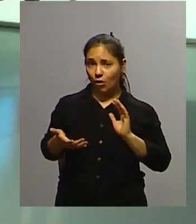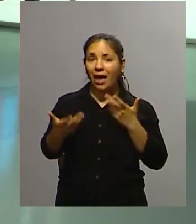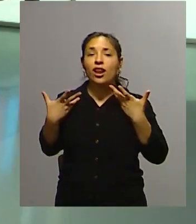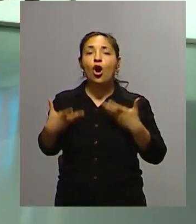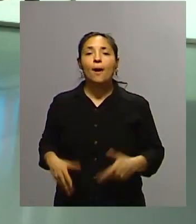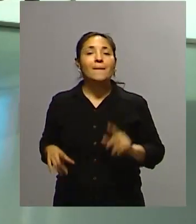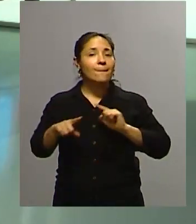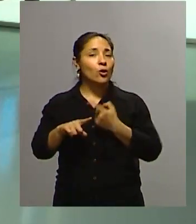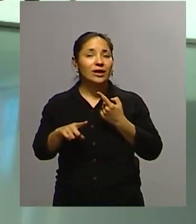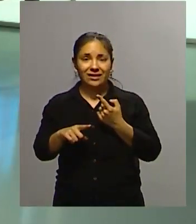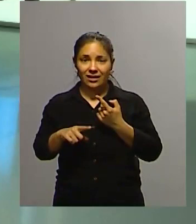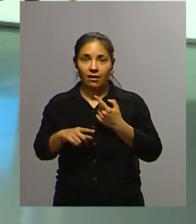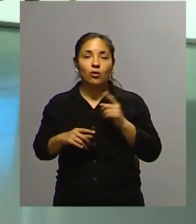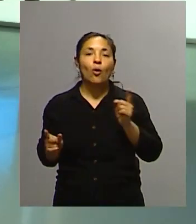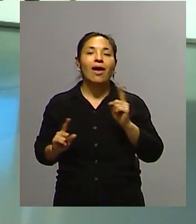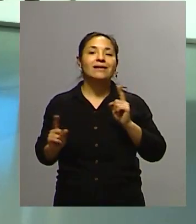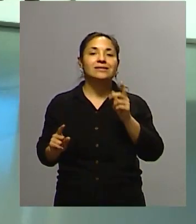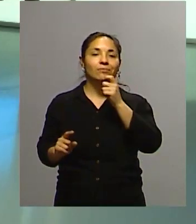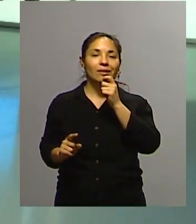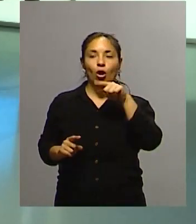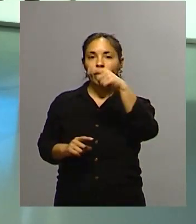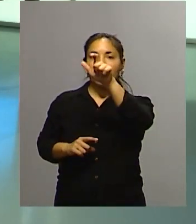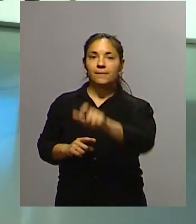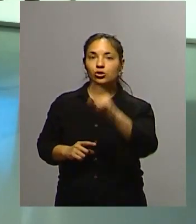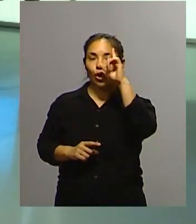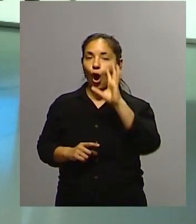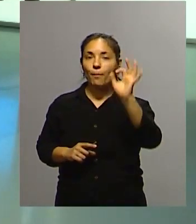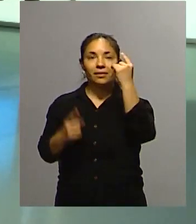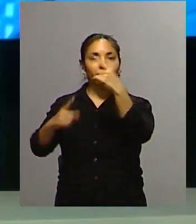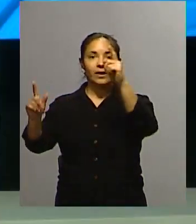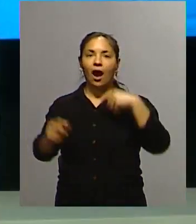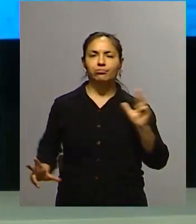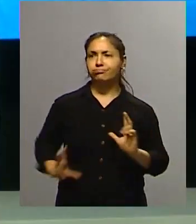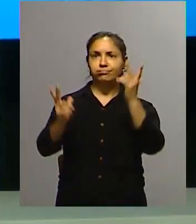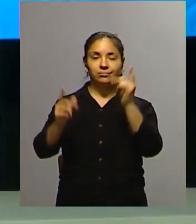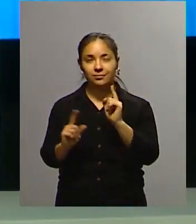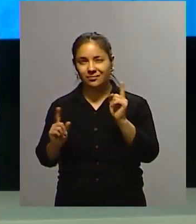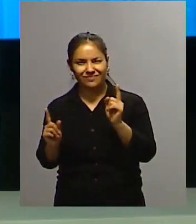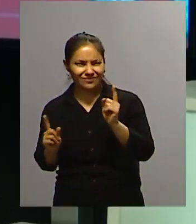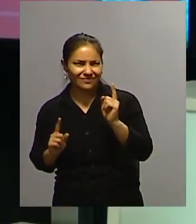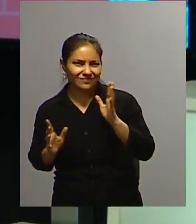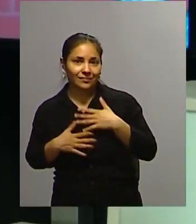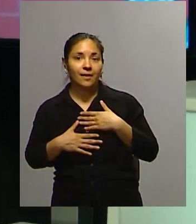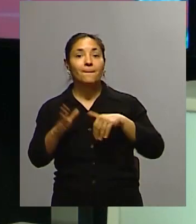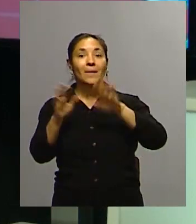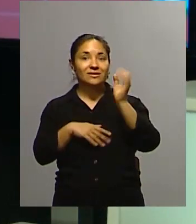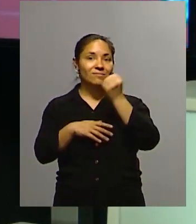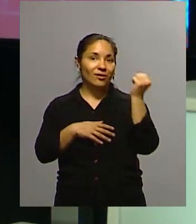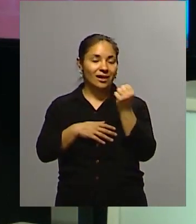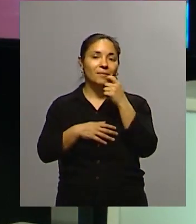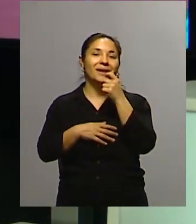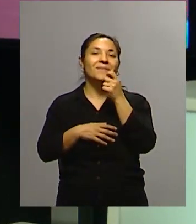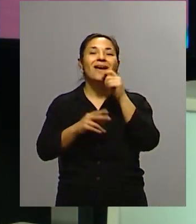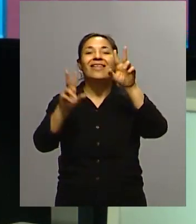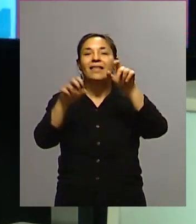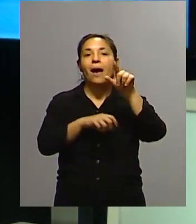normal, no enojarse con alguien que piensa distinto. De usar menos las redes y empezar a discutir más sobre en un